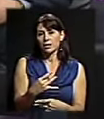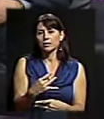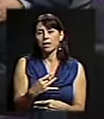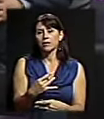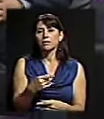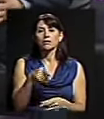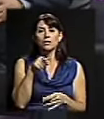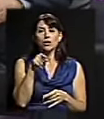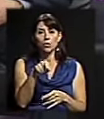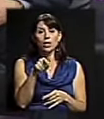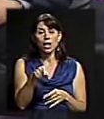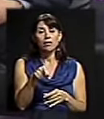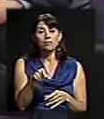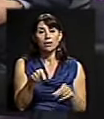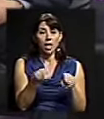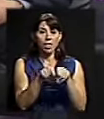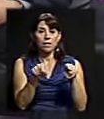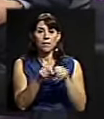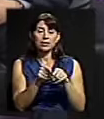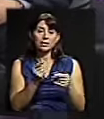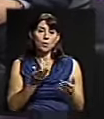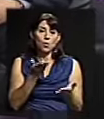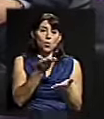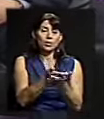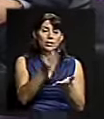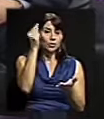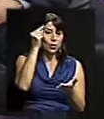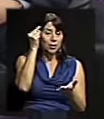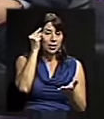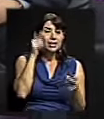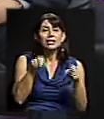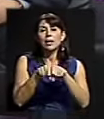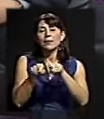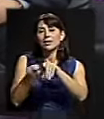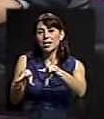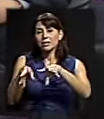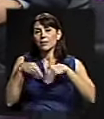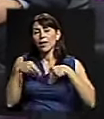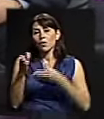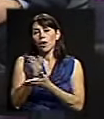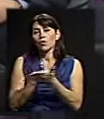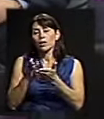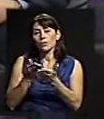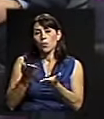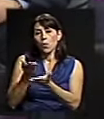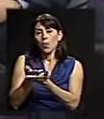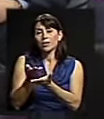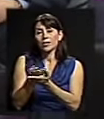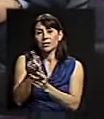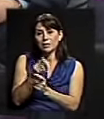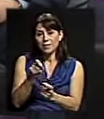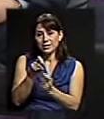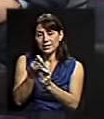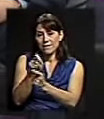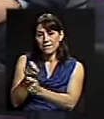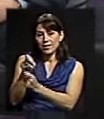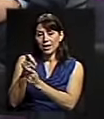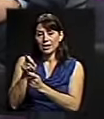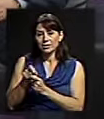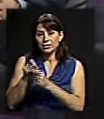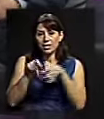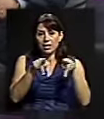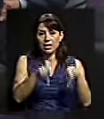aceptaron además de las propuestas gubernamentales algunas propuestas específicas que la sociedad